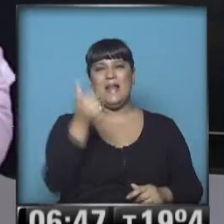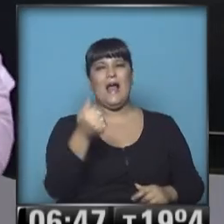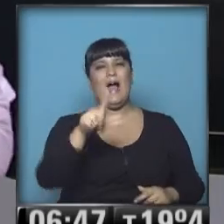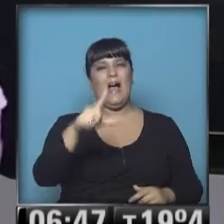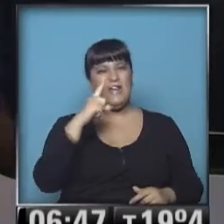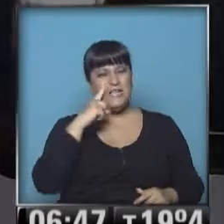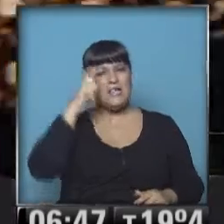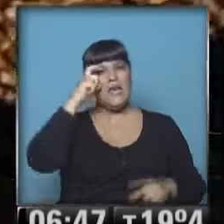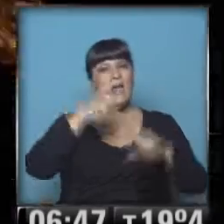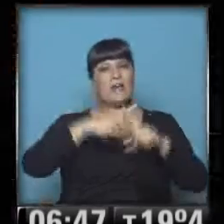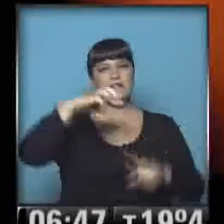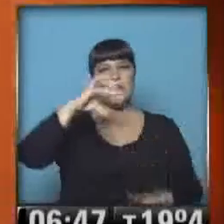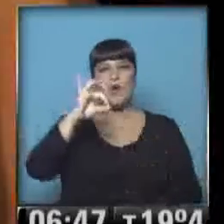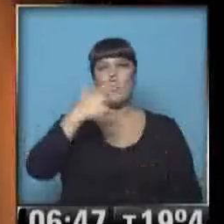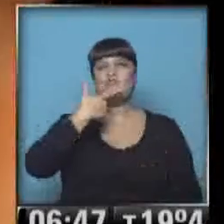ustedes.